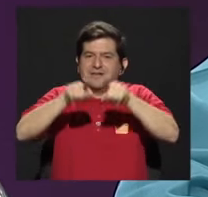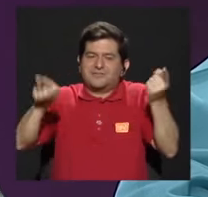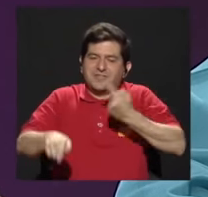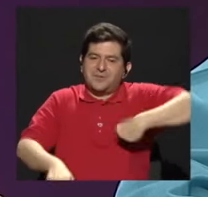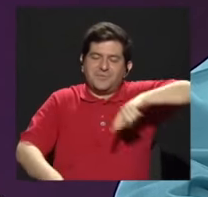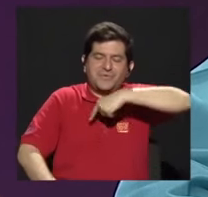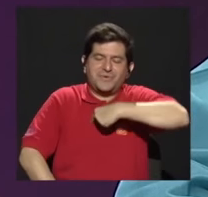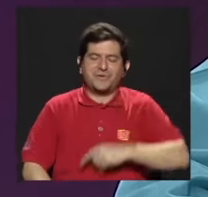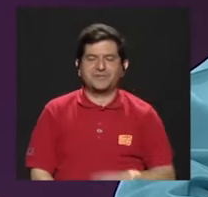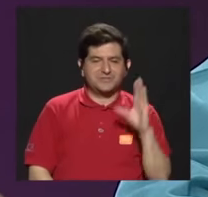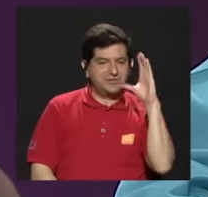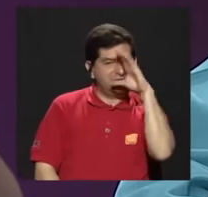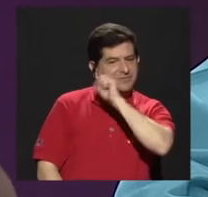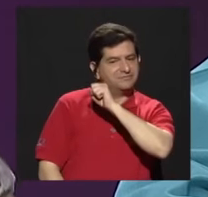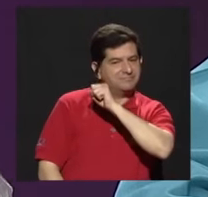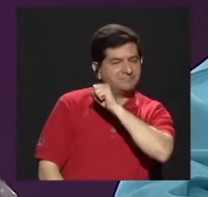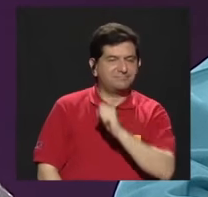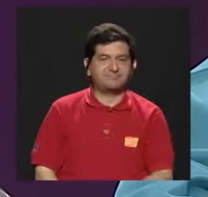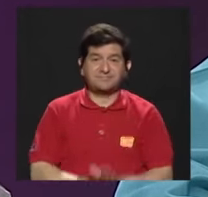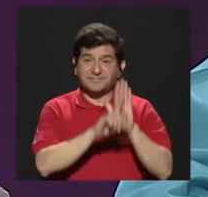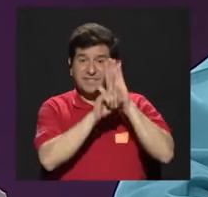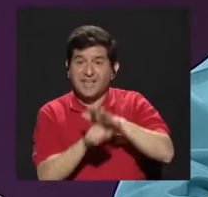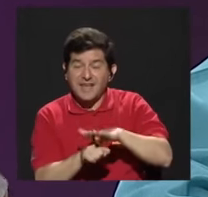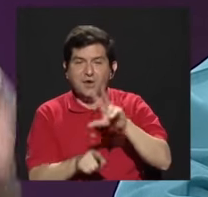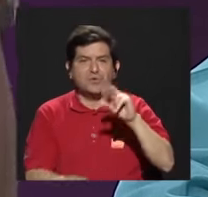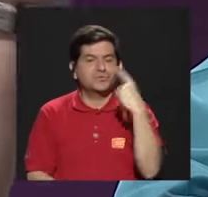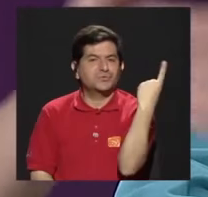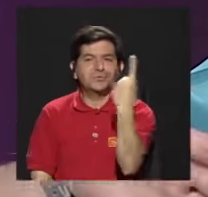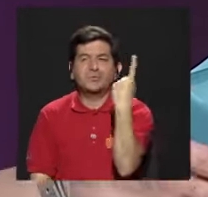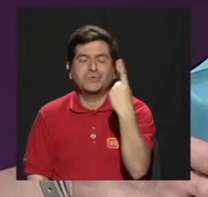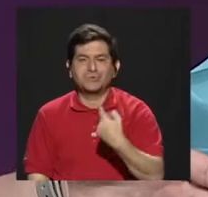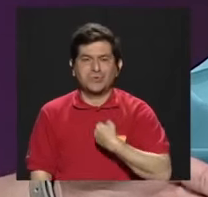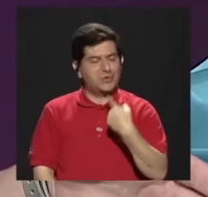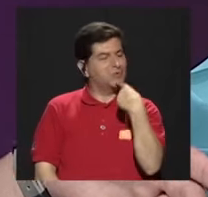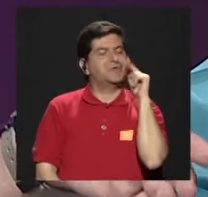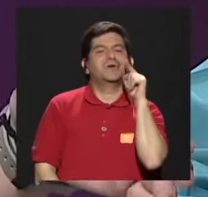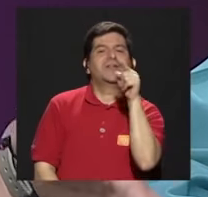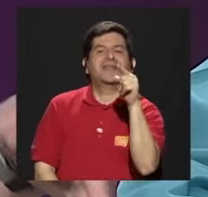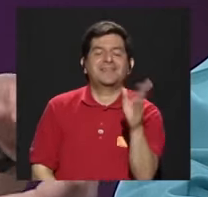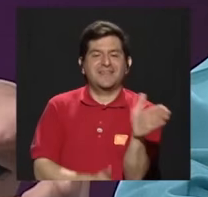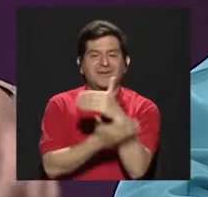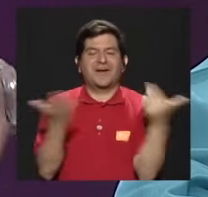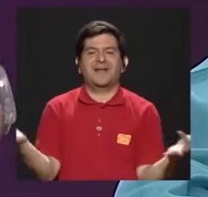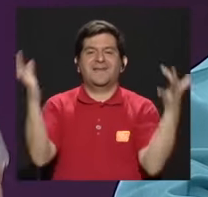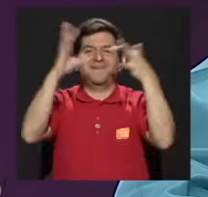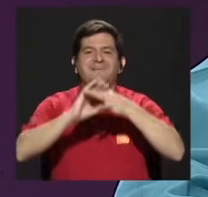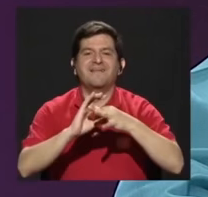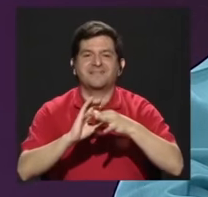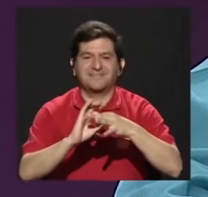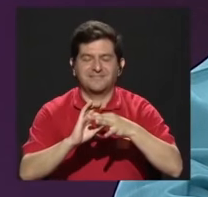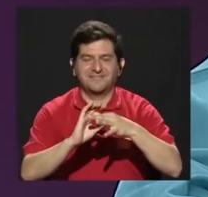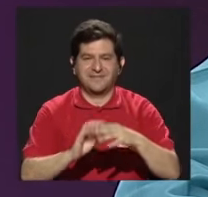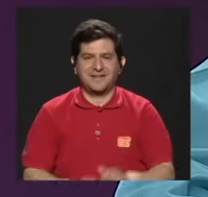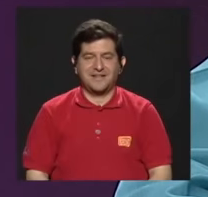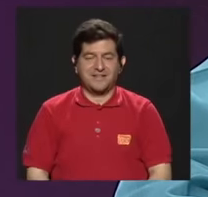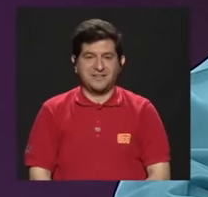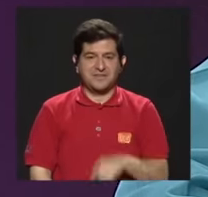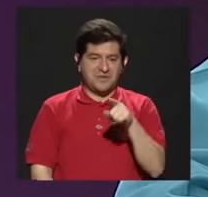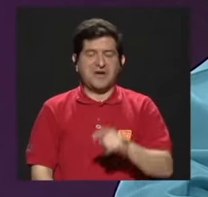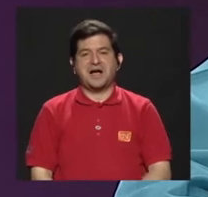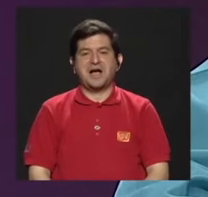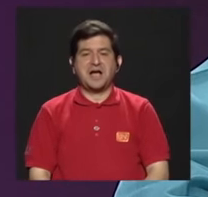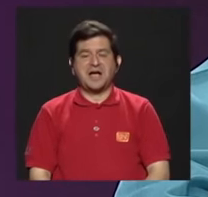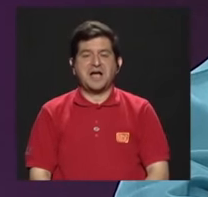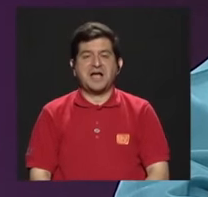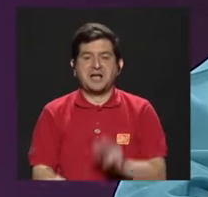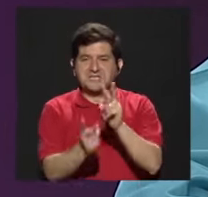estamos evidenciando, en el sentido de que el acoso no solo parte de que yo te diga vos algo en relación a sexo-cuerpo,